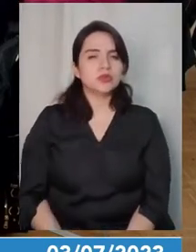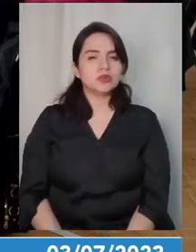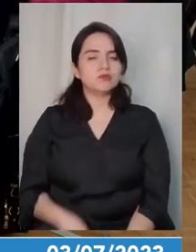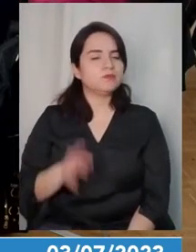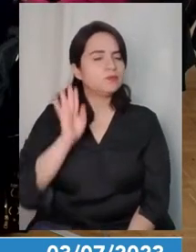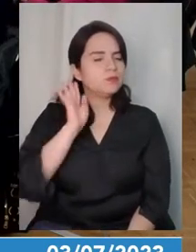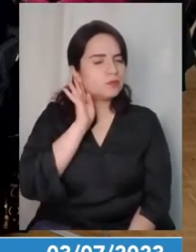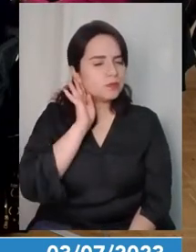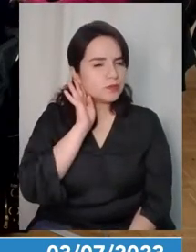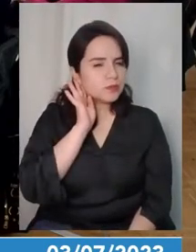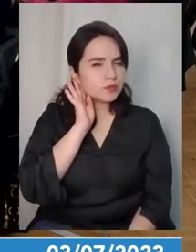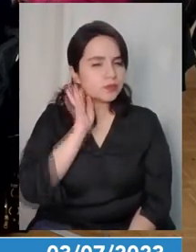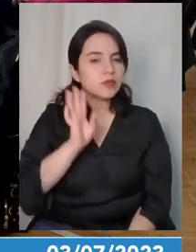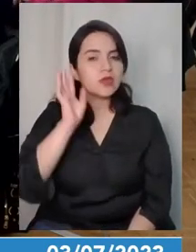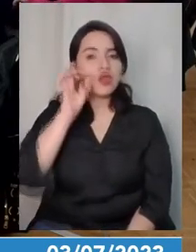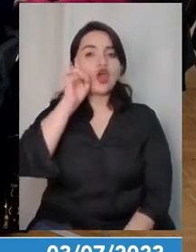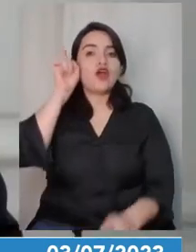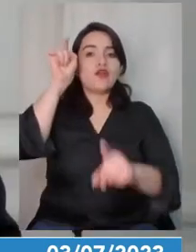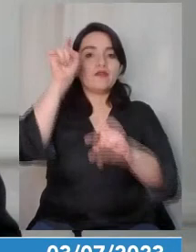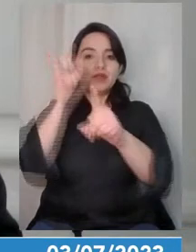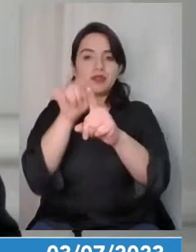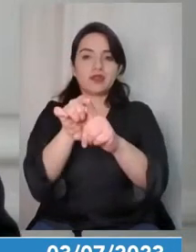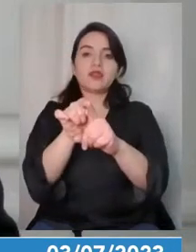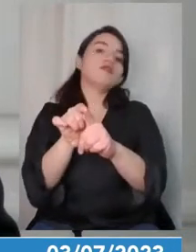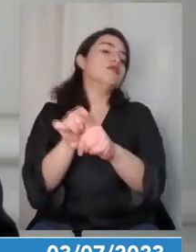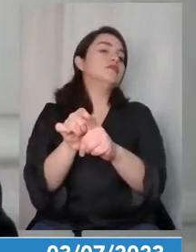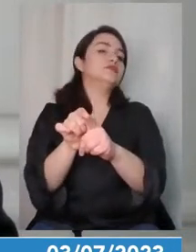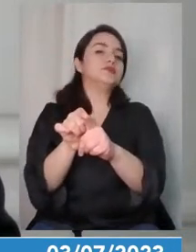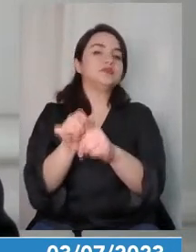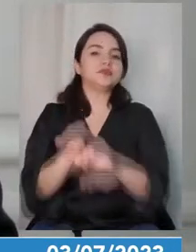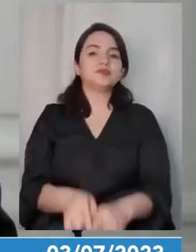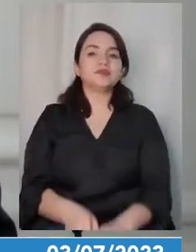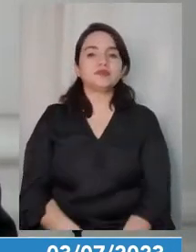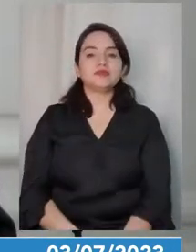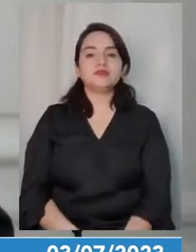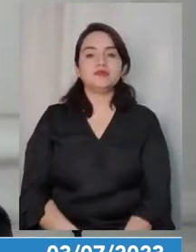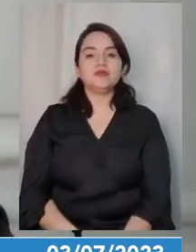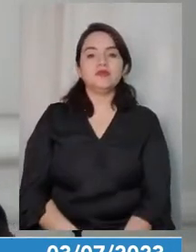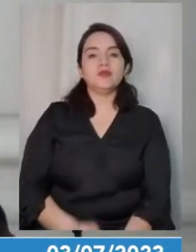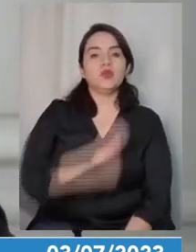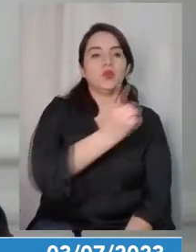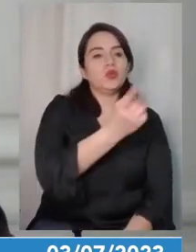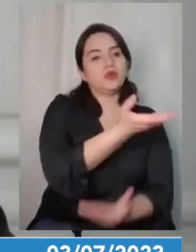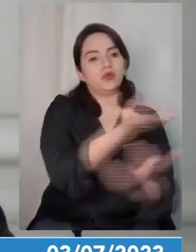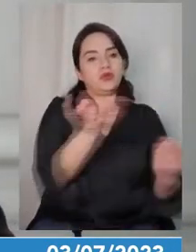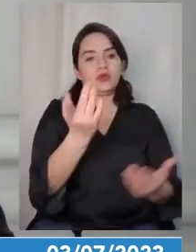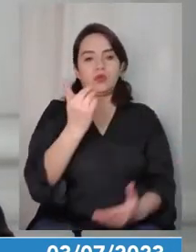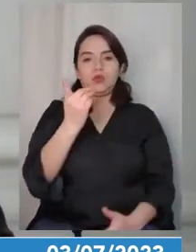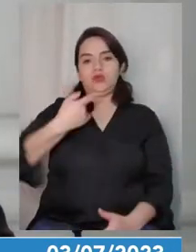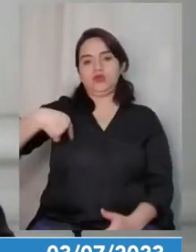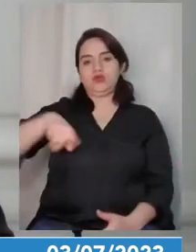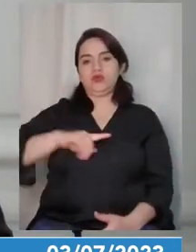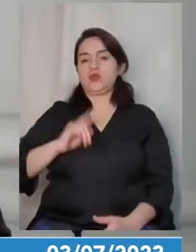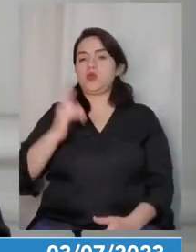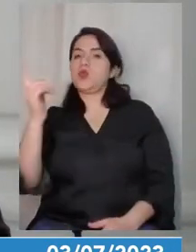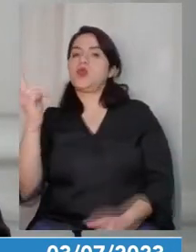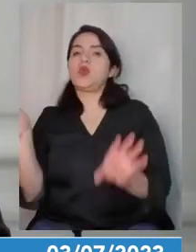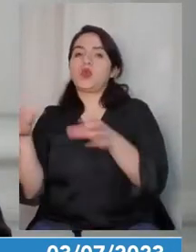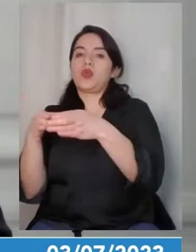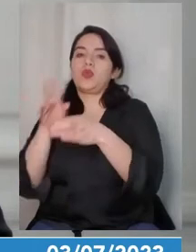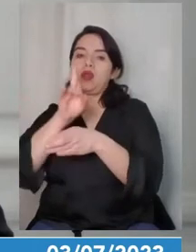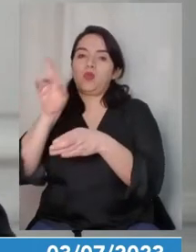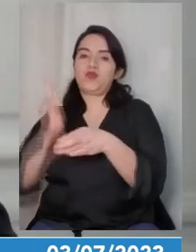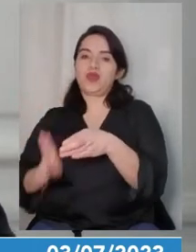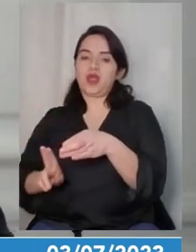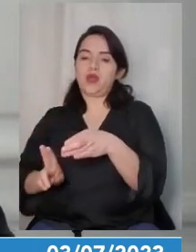La idea era seguir una ustedes, una nosotros y una republicano, digamos. Pero podemos a lo mejor de